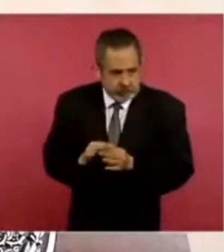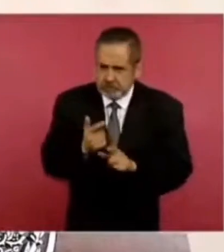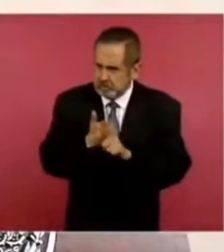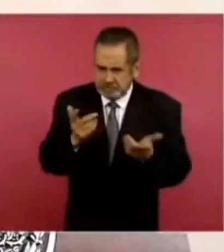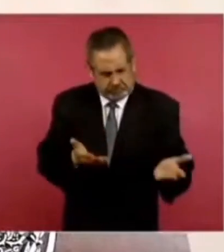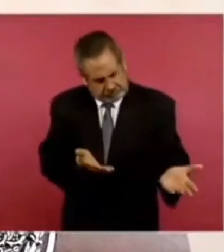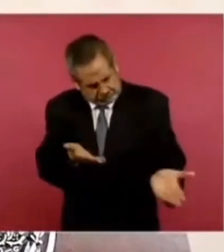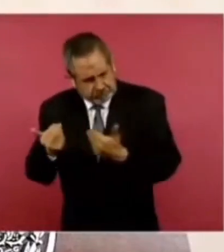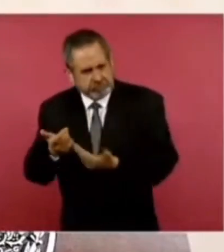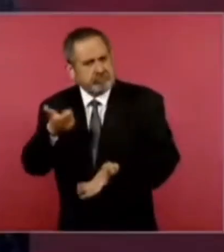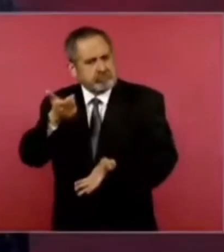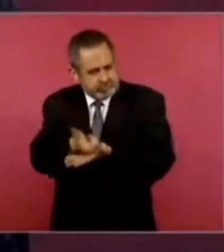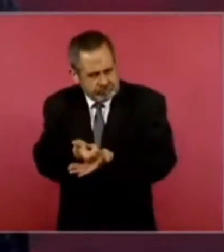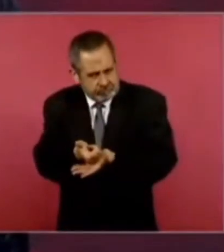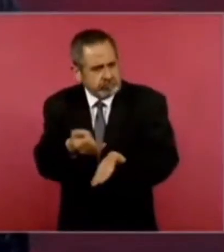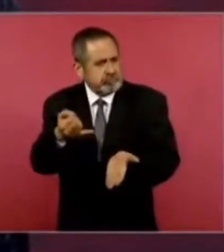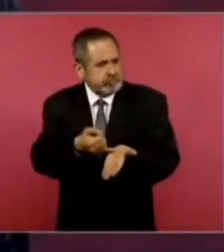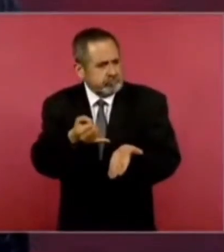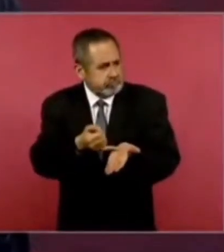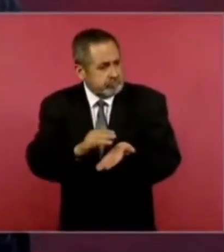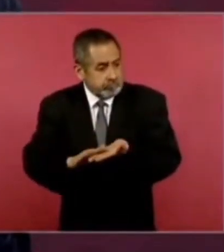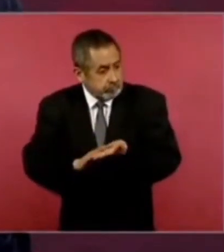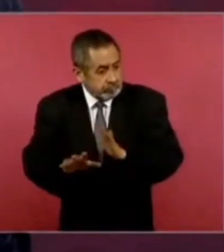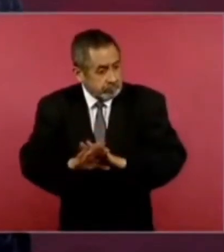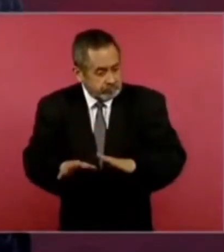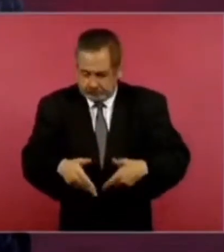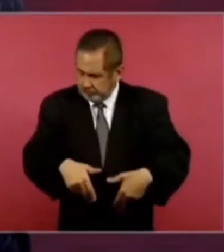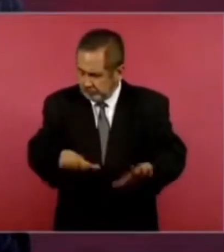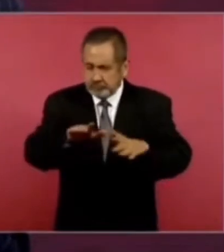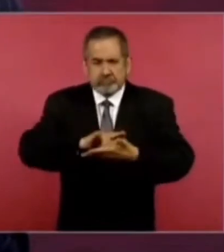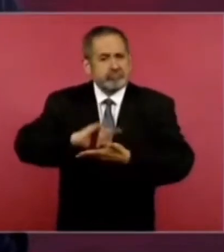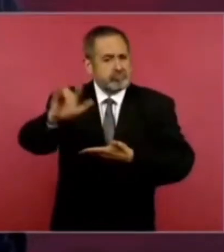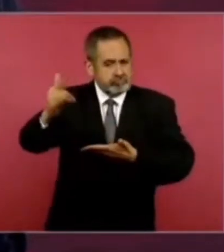les cumplieron. sí, sí.